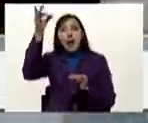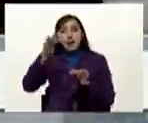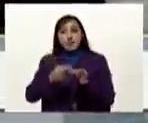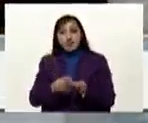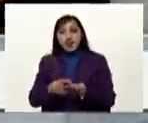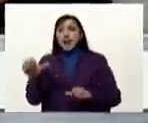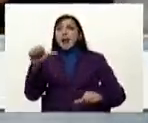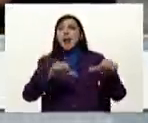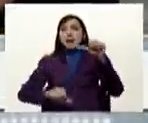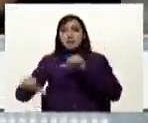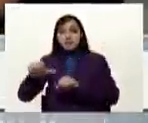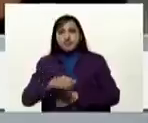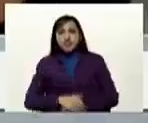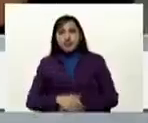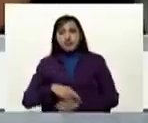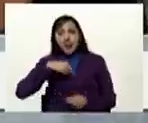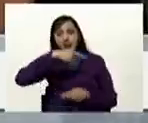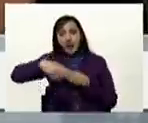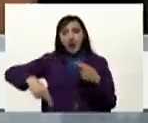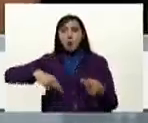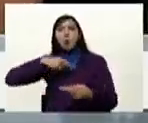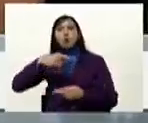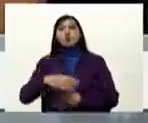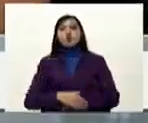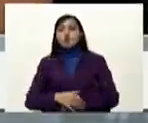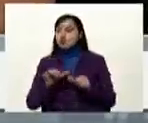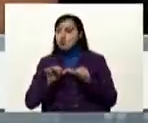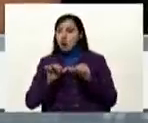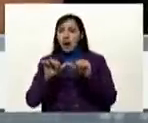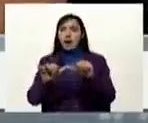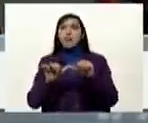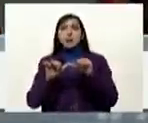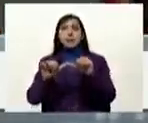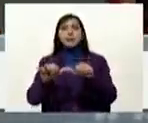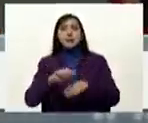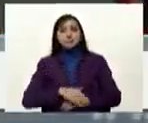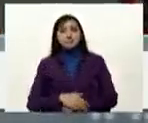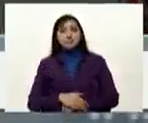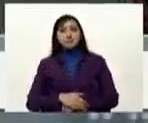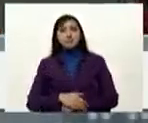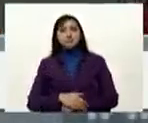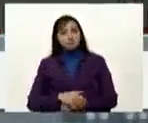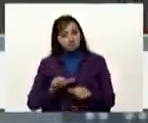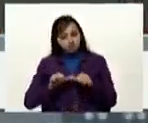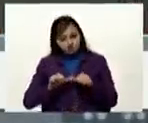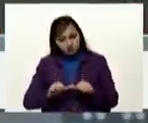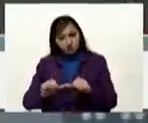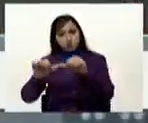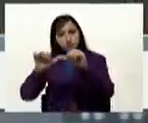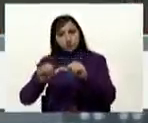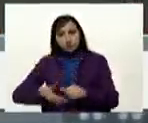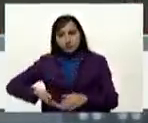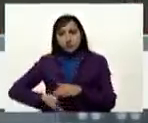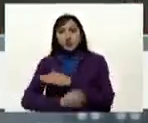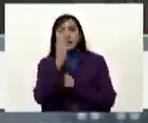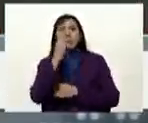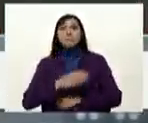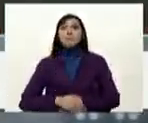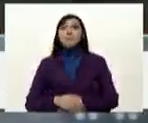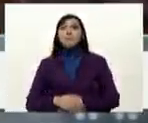la ciencia, la revolución avanza y avanzará a